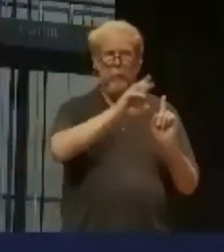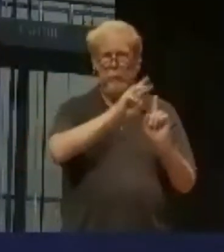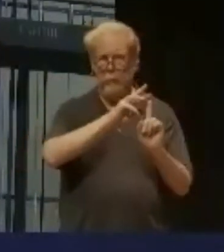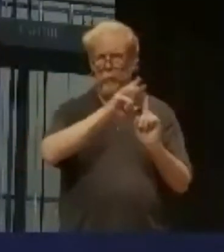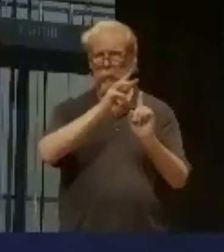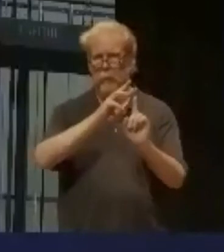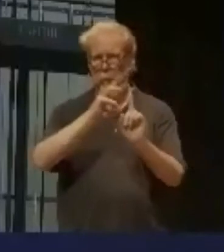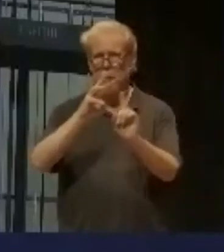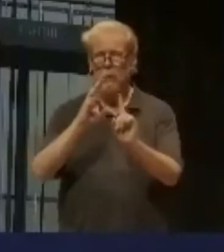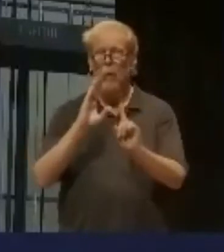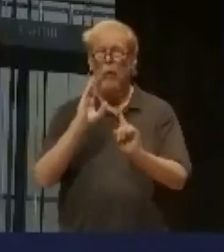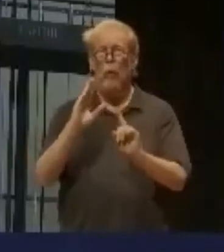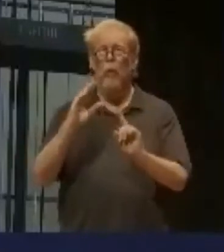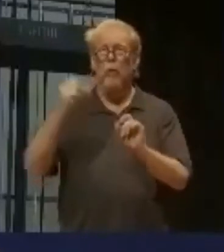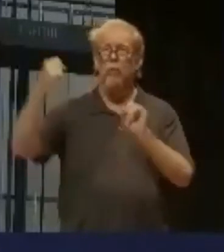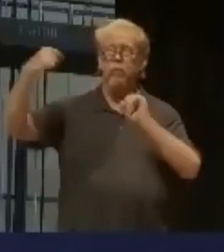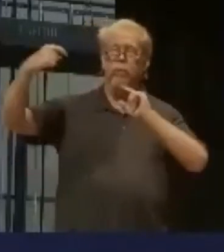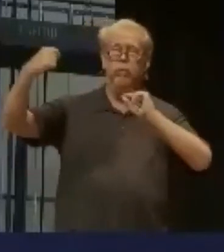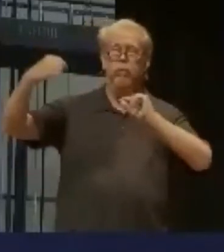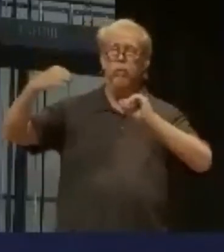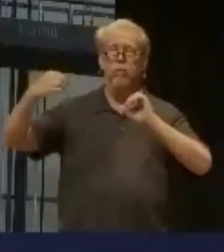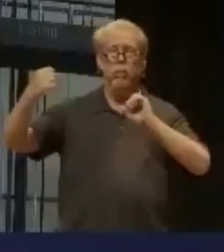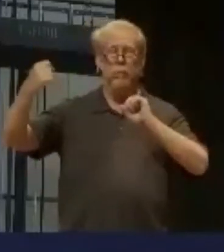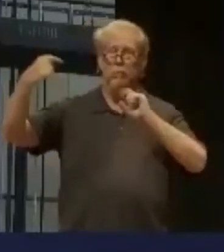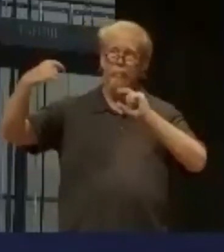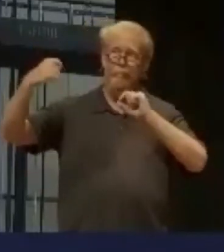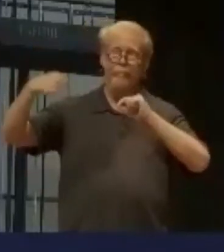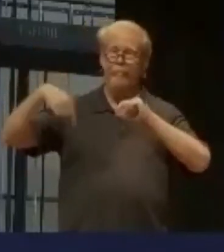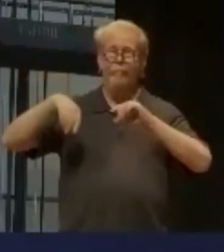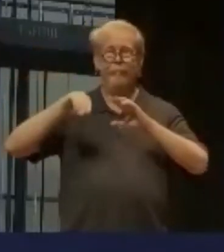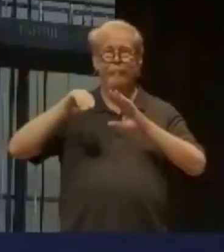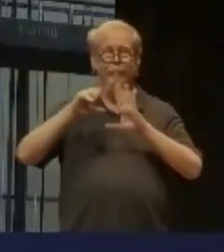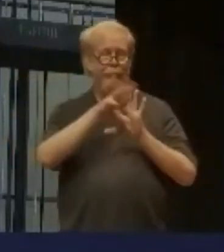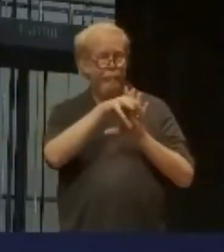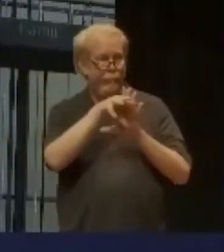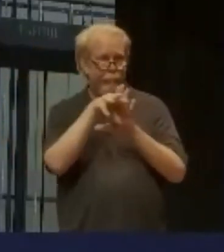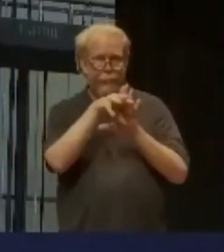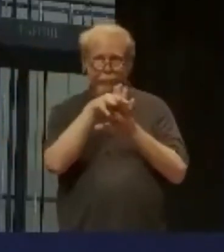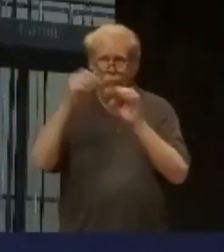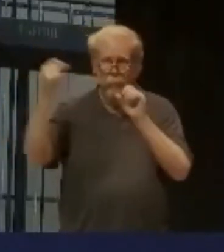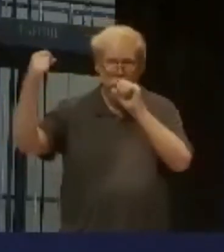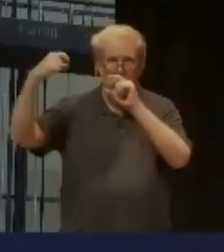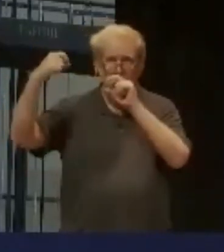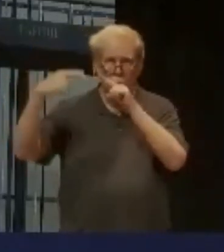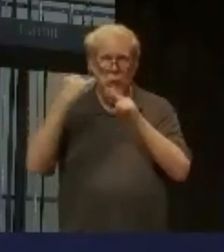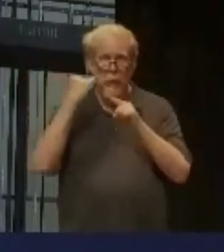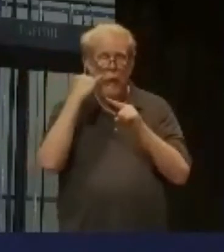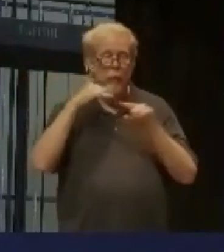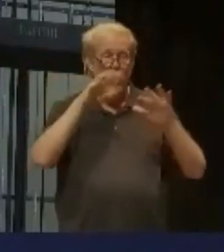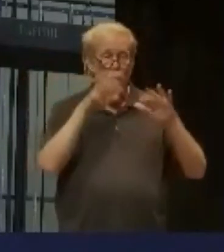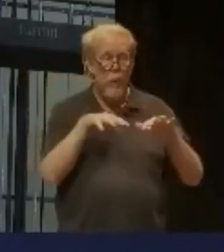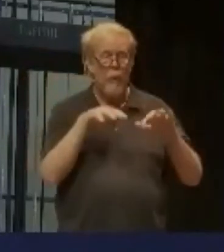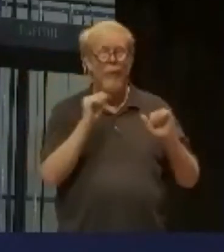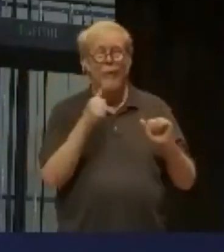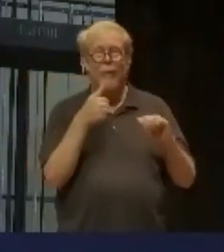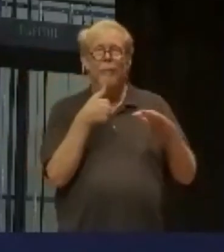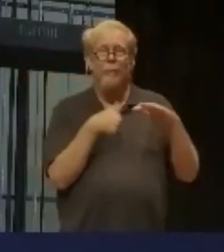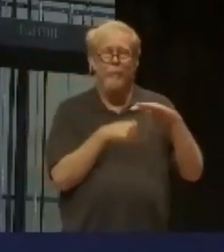por estudiante que podrán ser invitadas. Lo vamos a transmitir y luego también